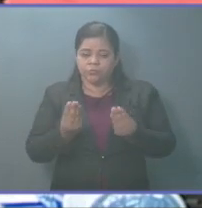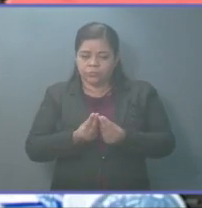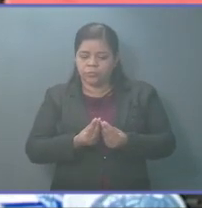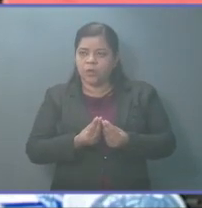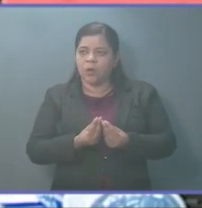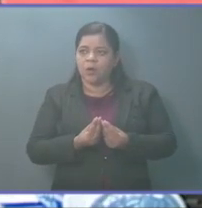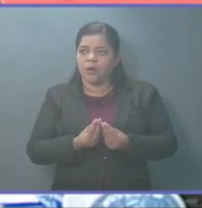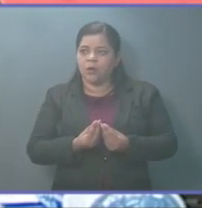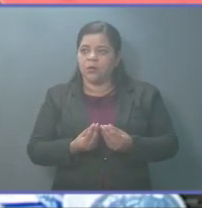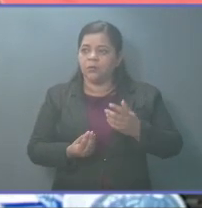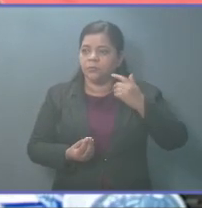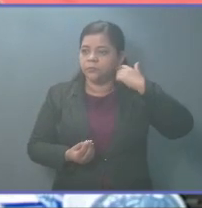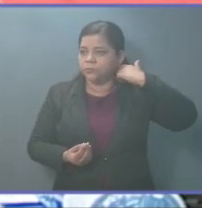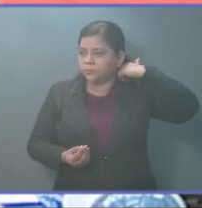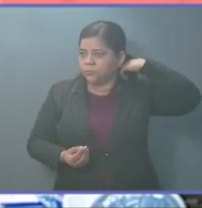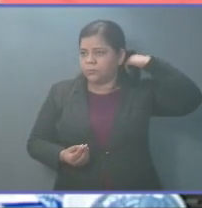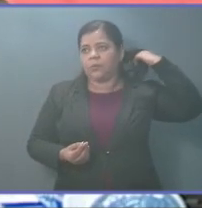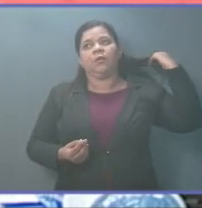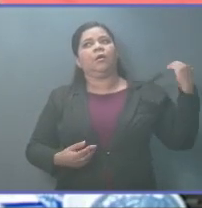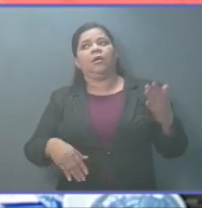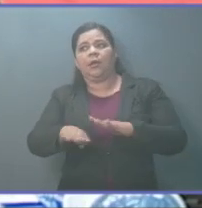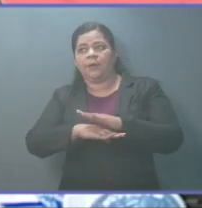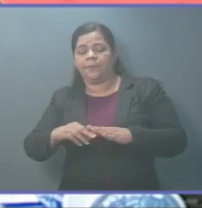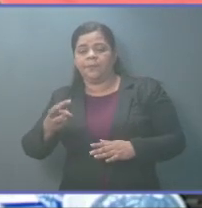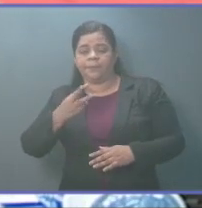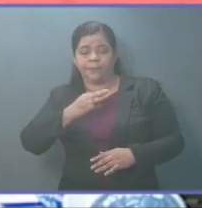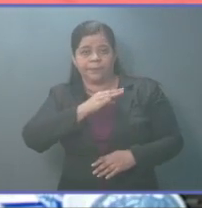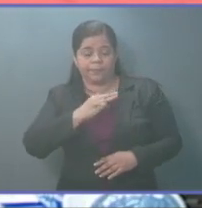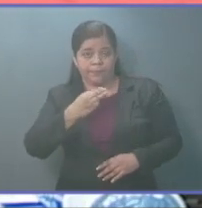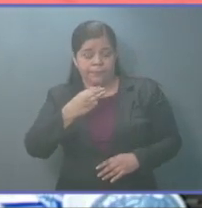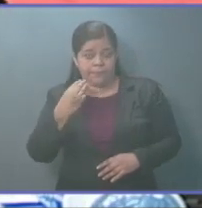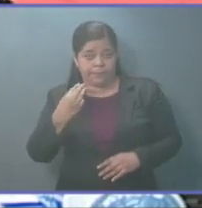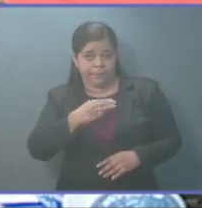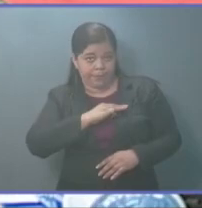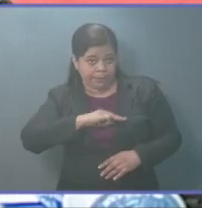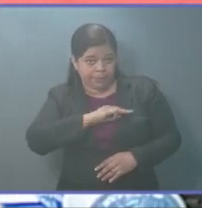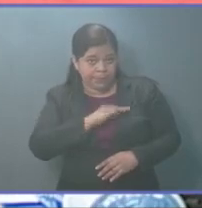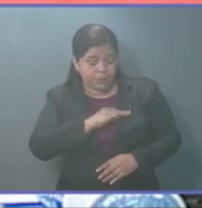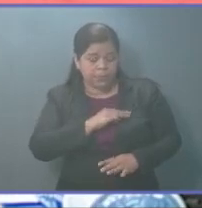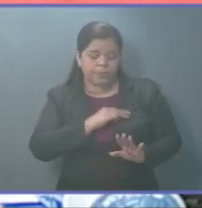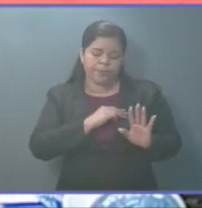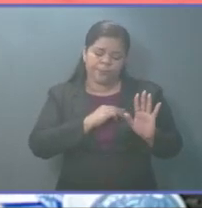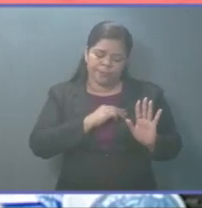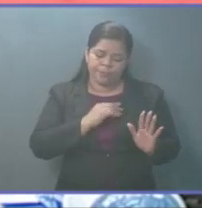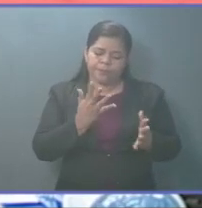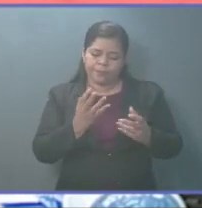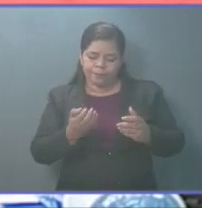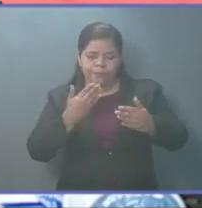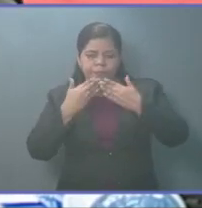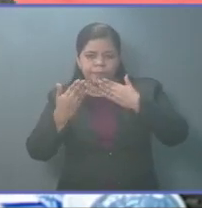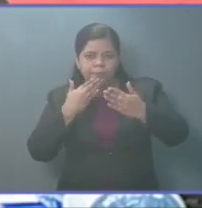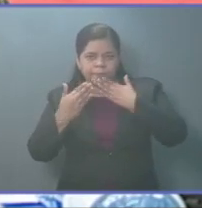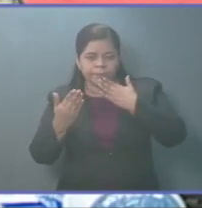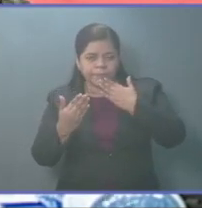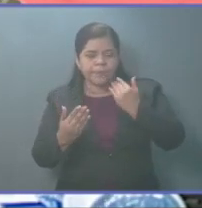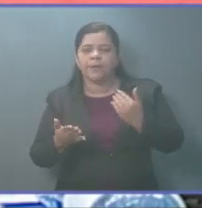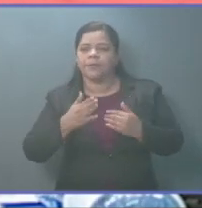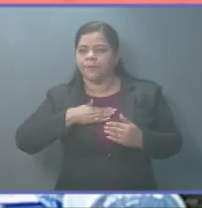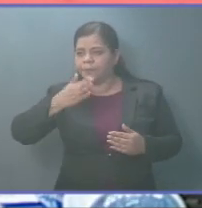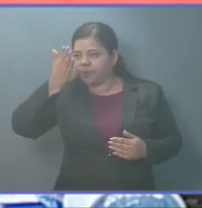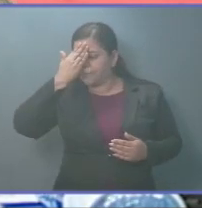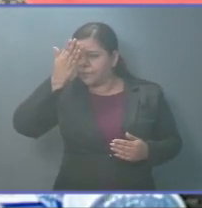unidades de acuerdo a la misión que va a cumplir. También quisiera explicarles, aunque yo sé que